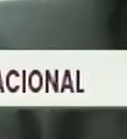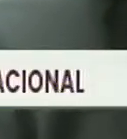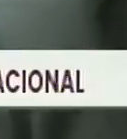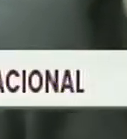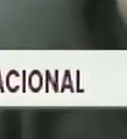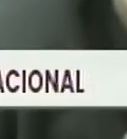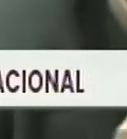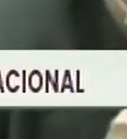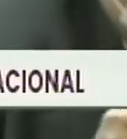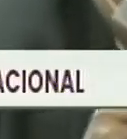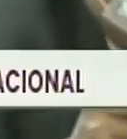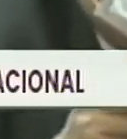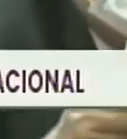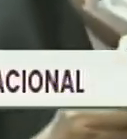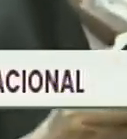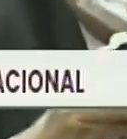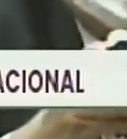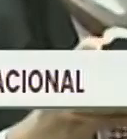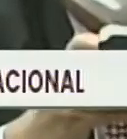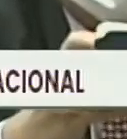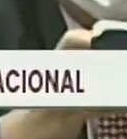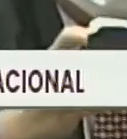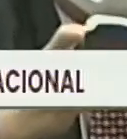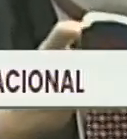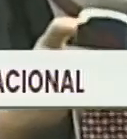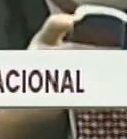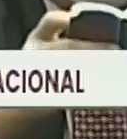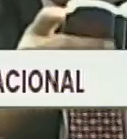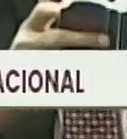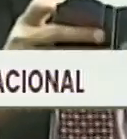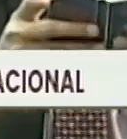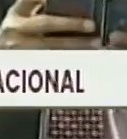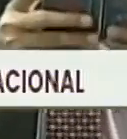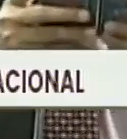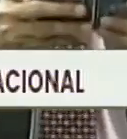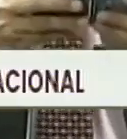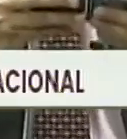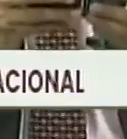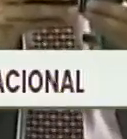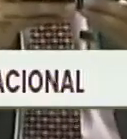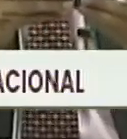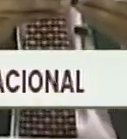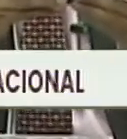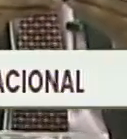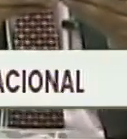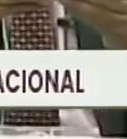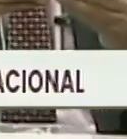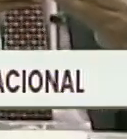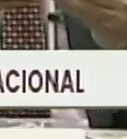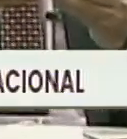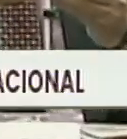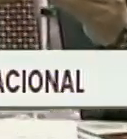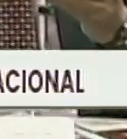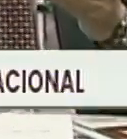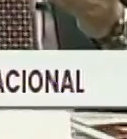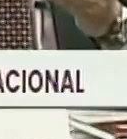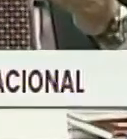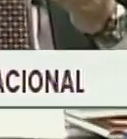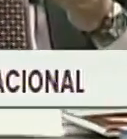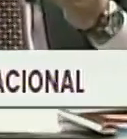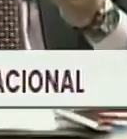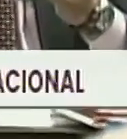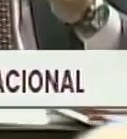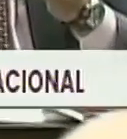de evaluación, de consignación, de entrevistas por los integrantes del Comité de